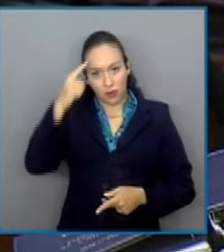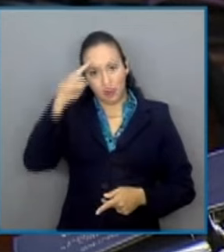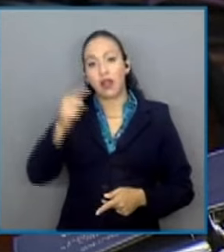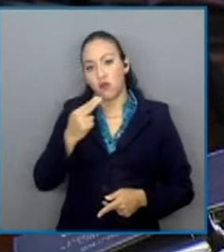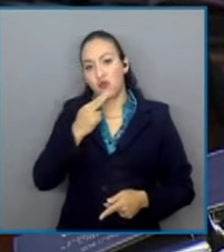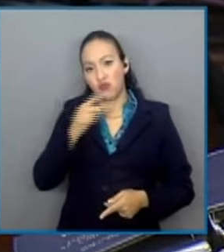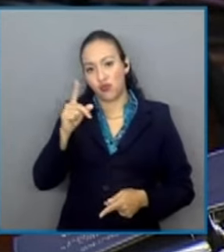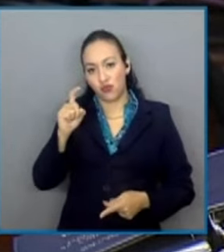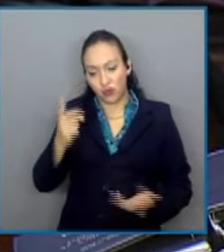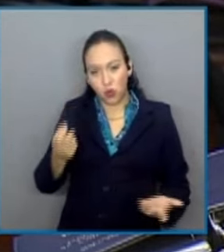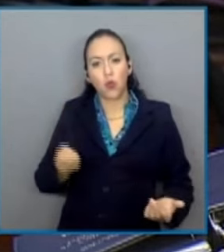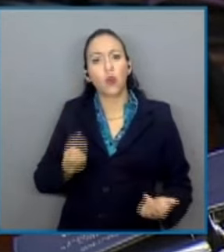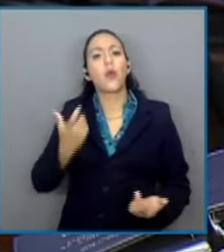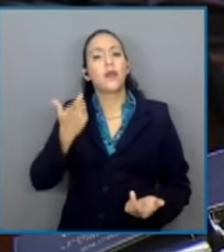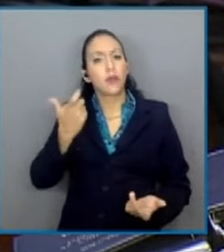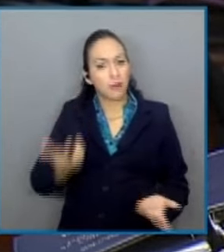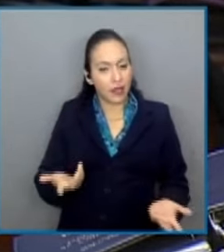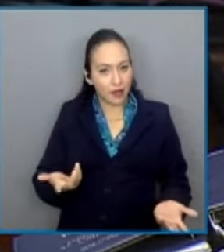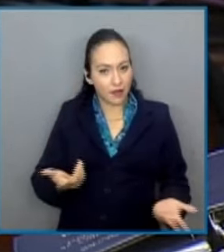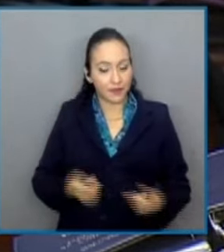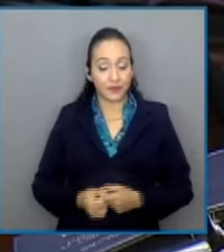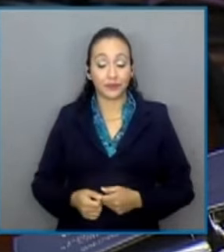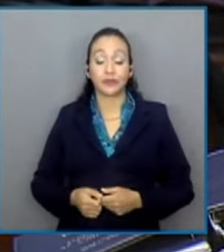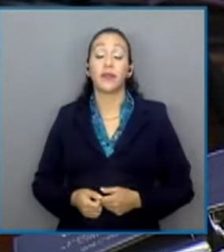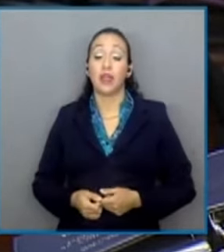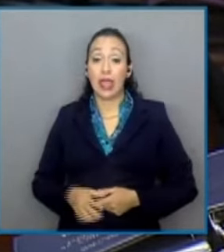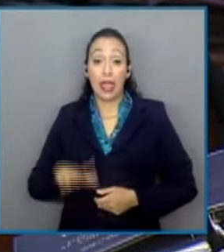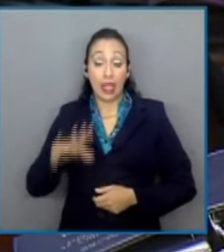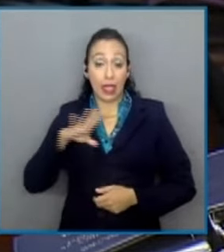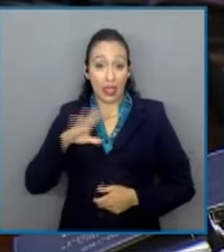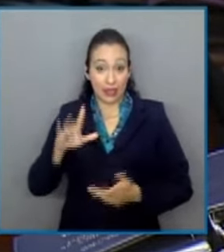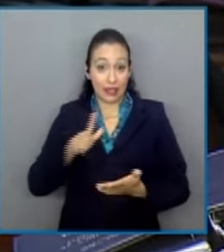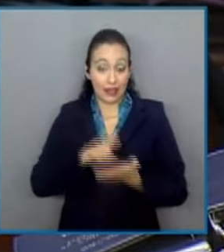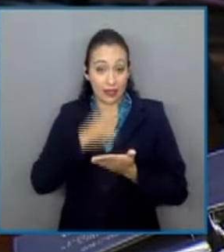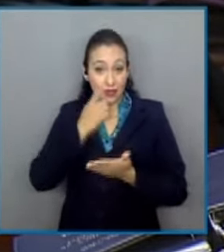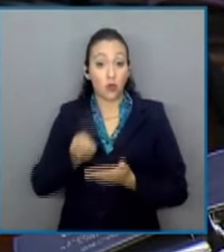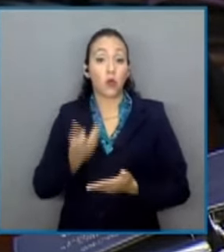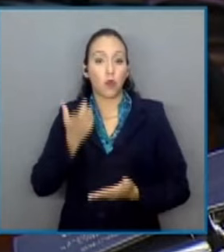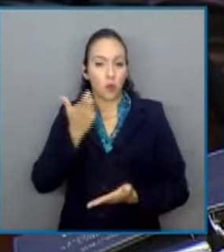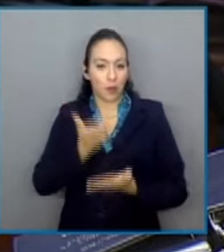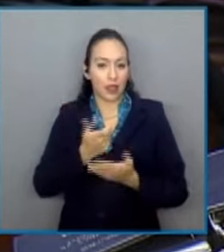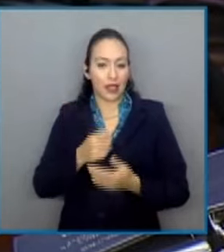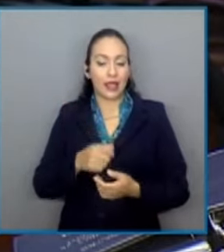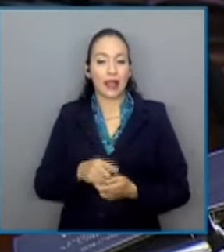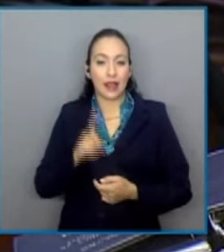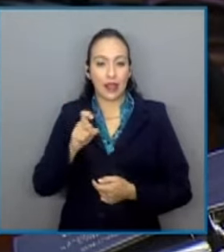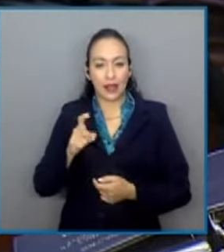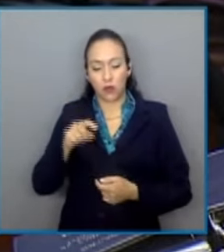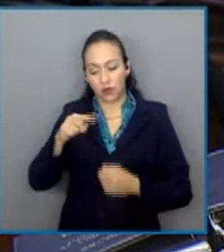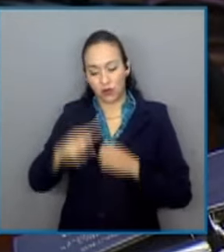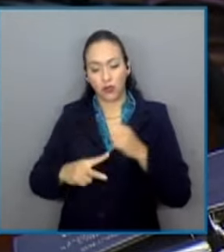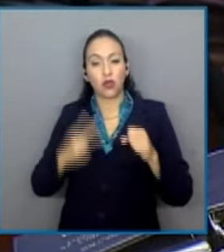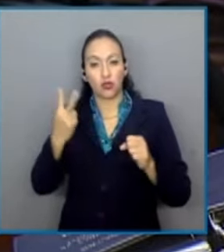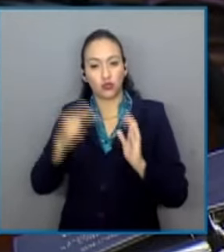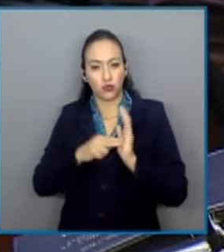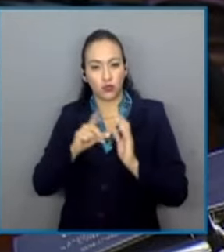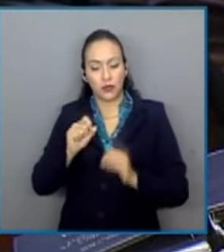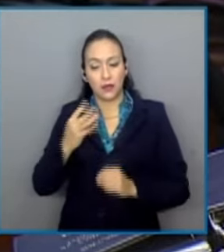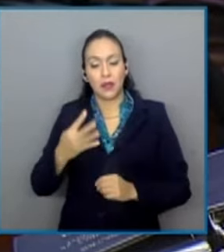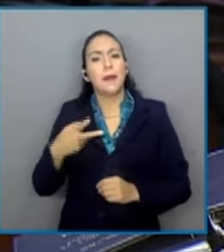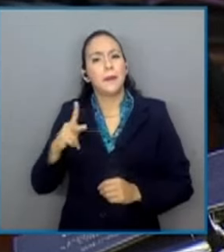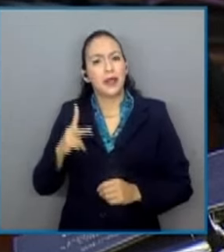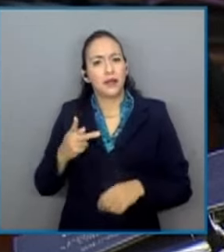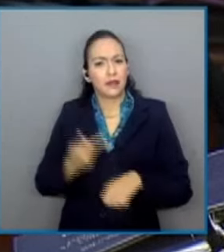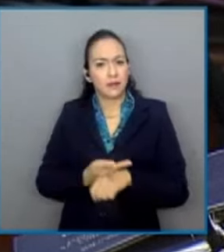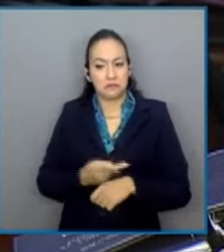de 2024, por lo que vulnera el principio de reserva de ley al delegar en una autoridad administrativa el establecimiento de la